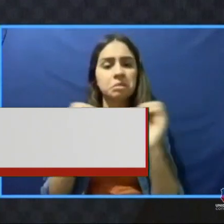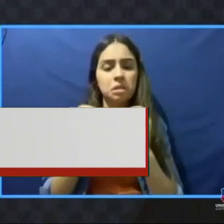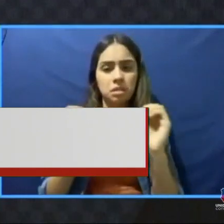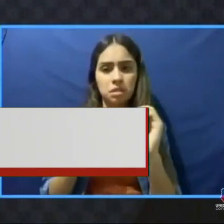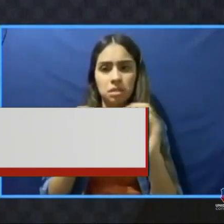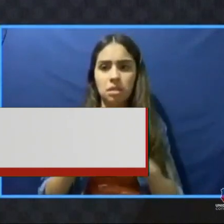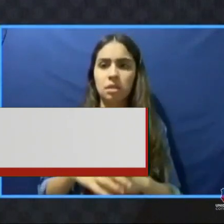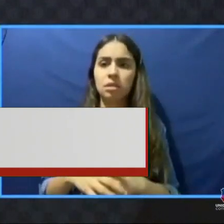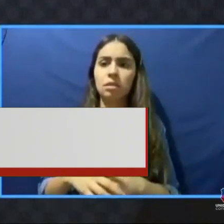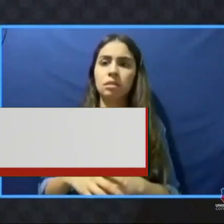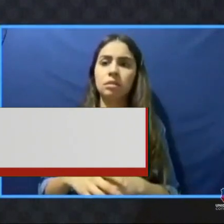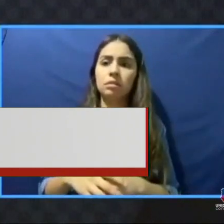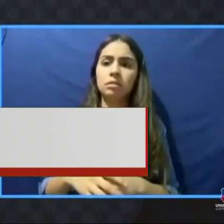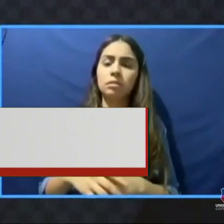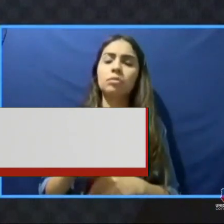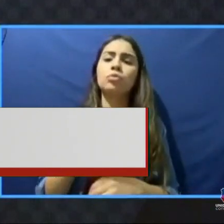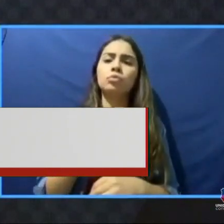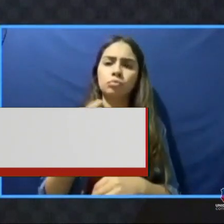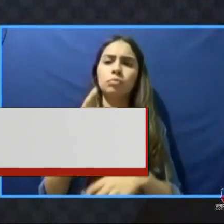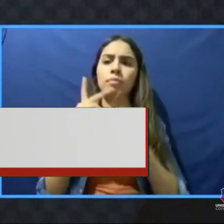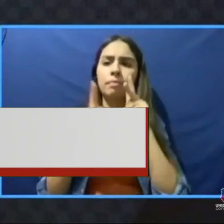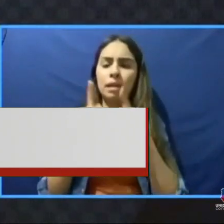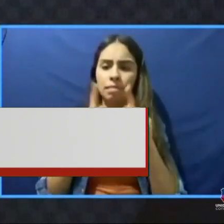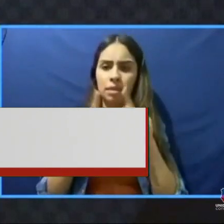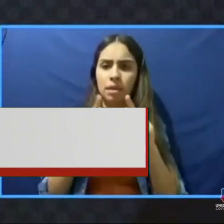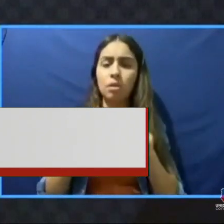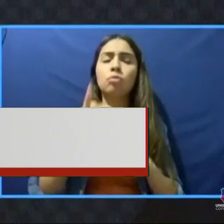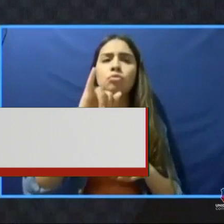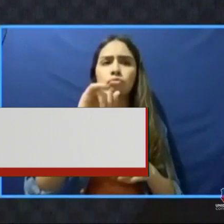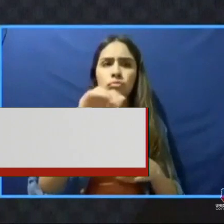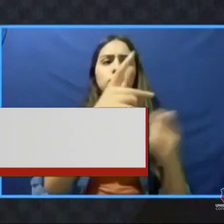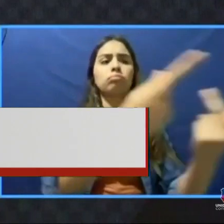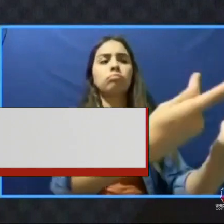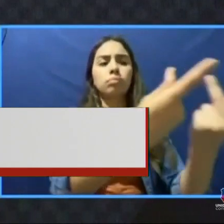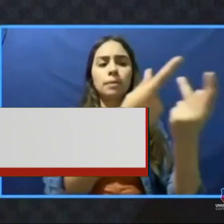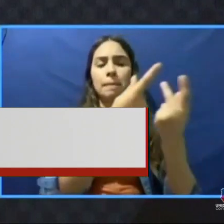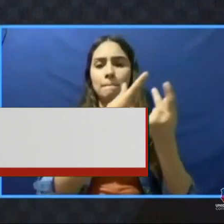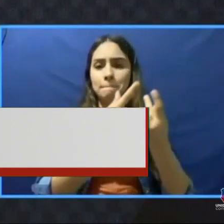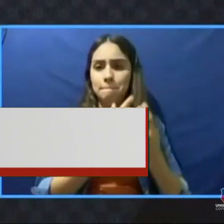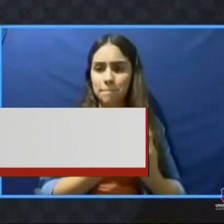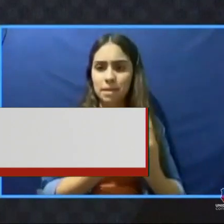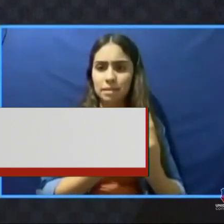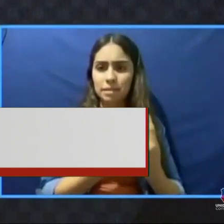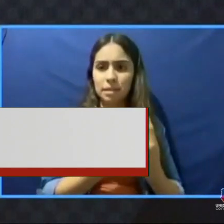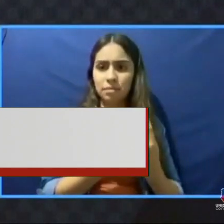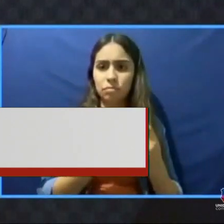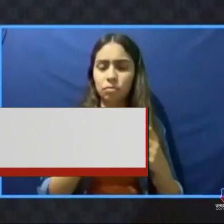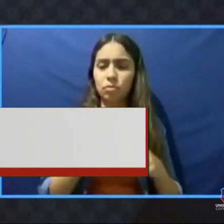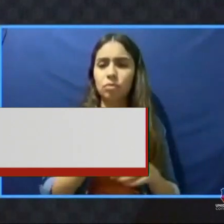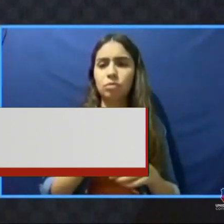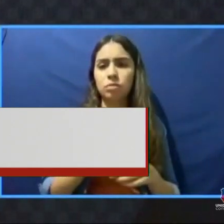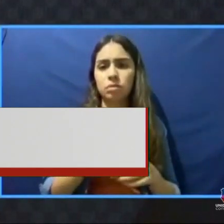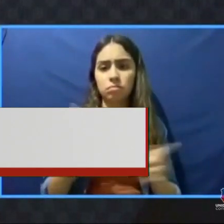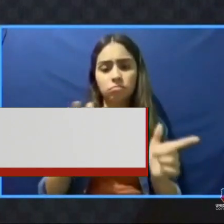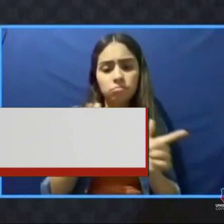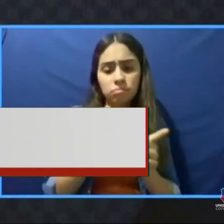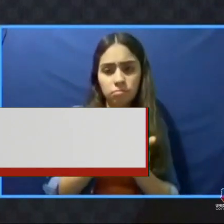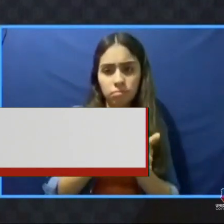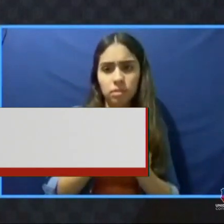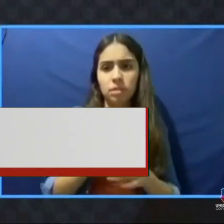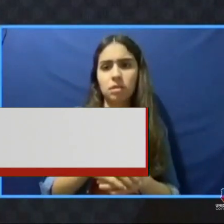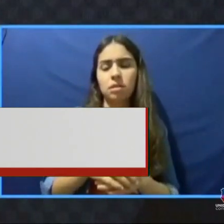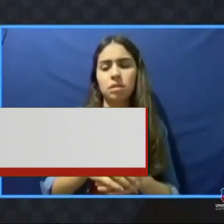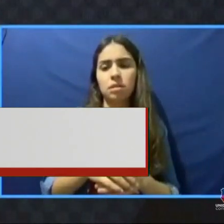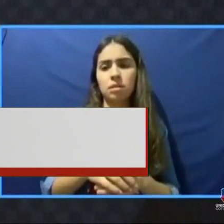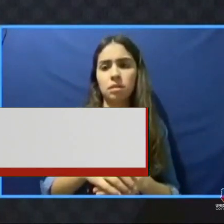aquí, sí hemos recurrido a préstamos de corto plazo que podemos cubrir con las mismas participaciones y con los